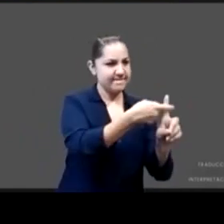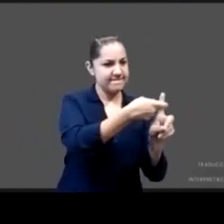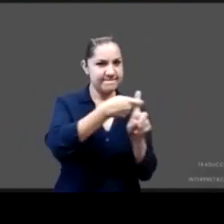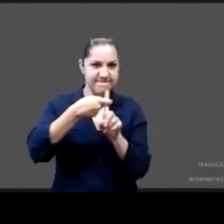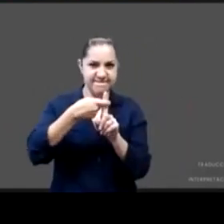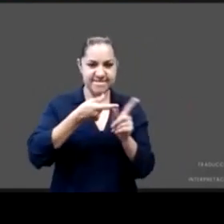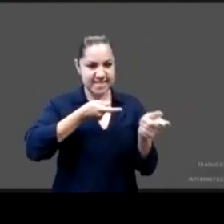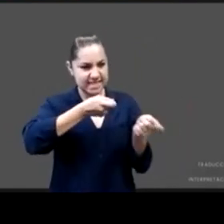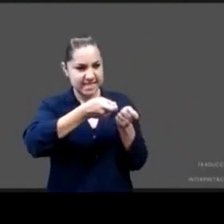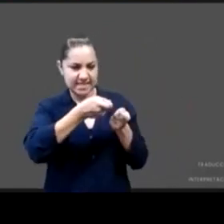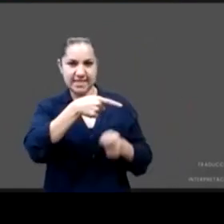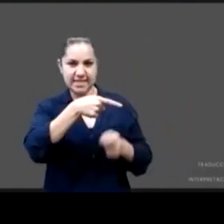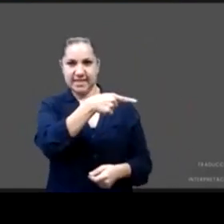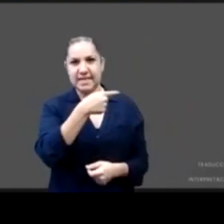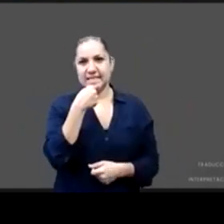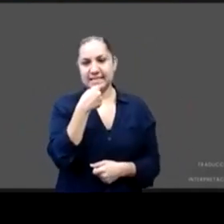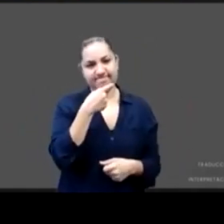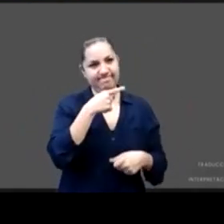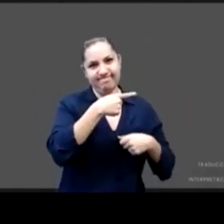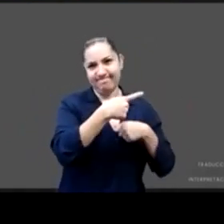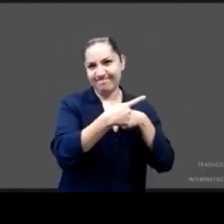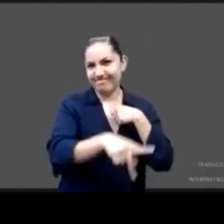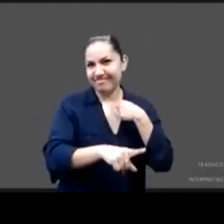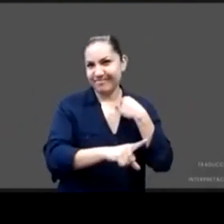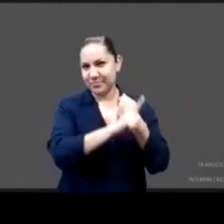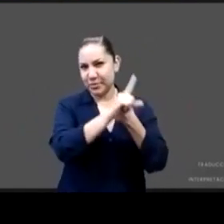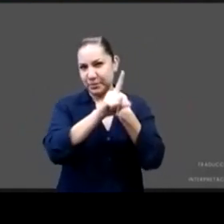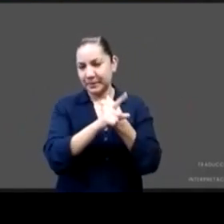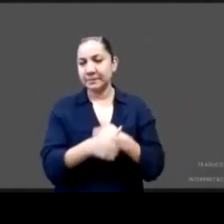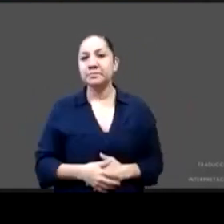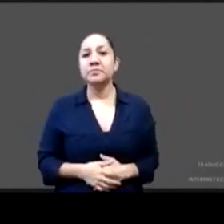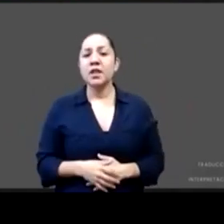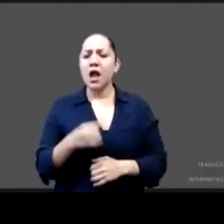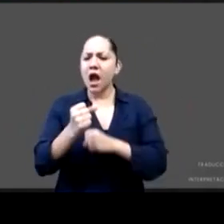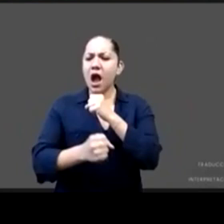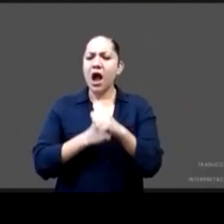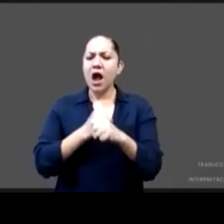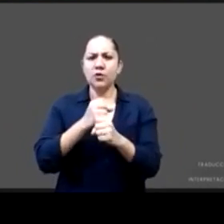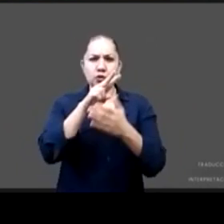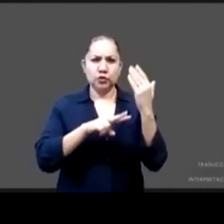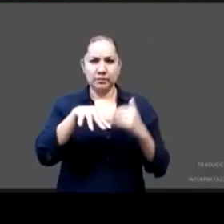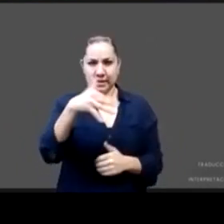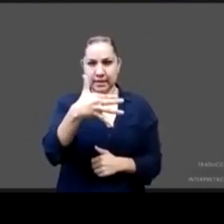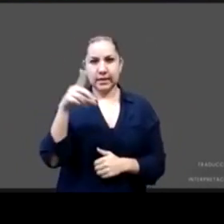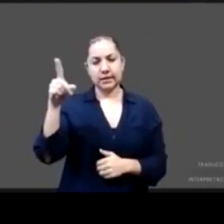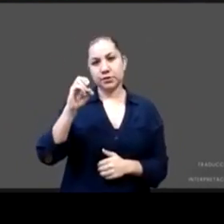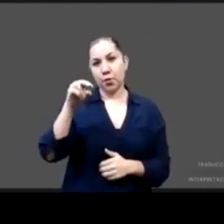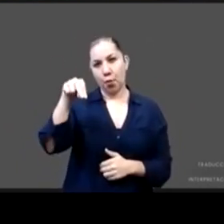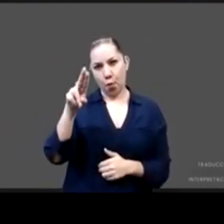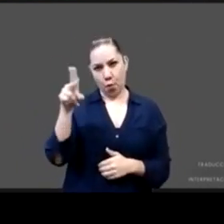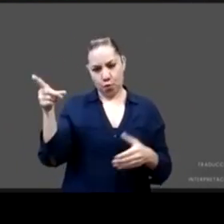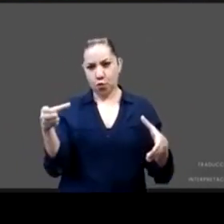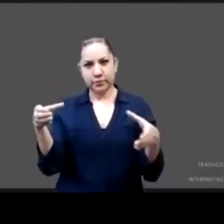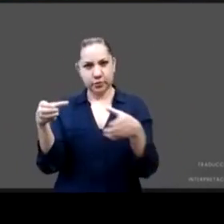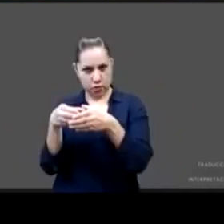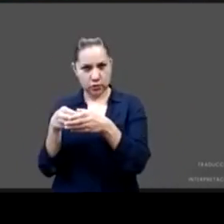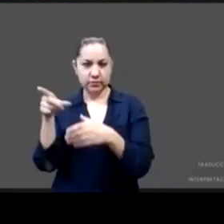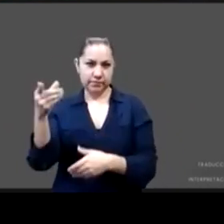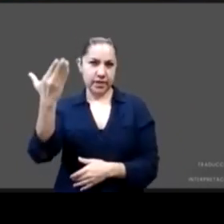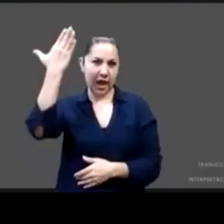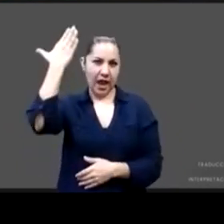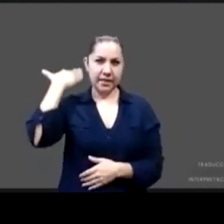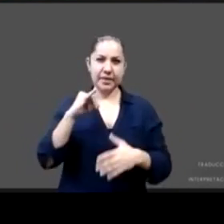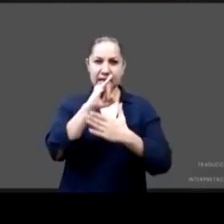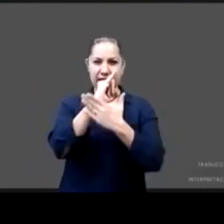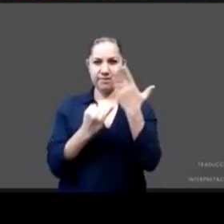niñas y adolescentes. En 2015, solo recordar, el Consejo de Derechos Humanos de Naciones Unidas, cuando se presentó el informe sobre